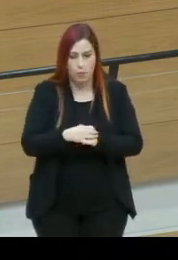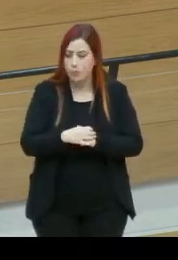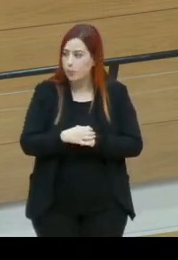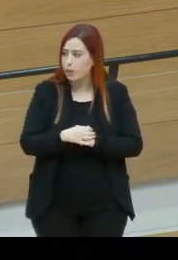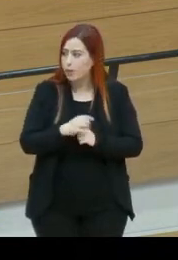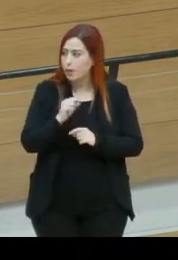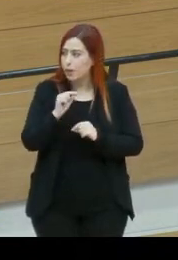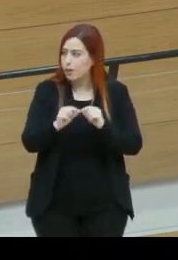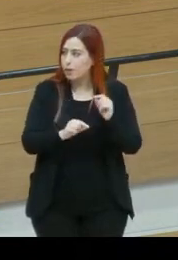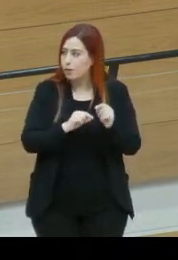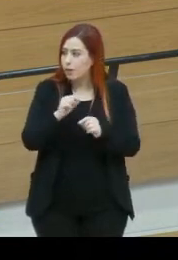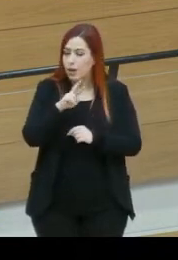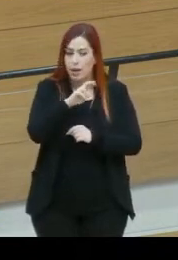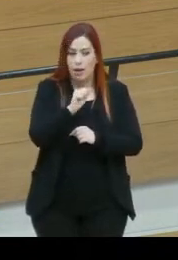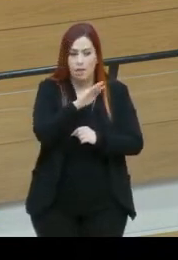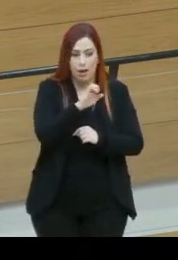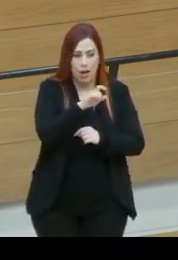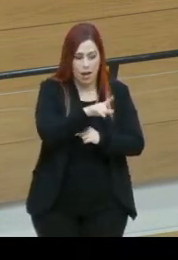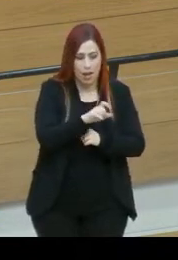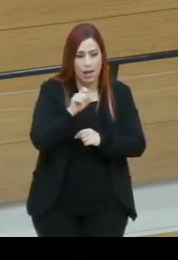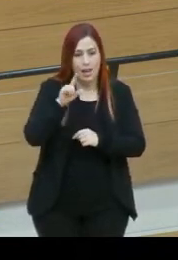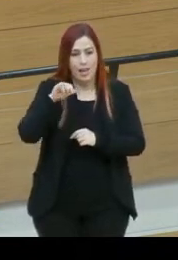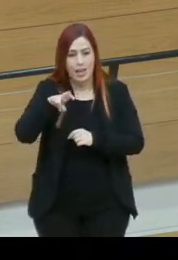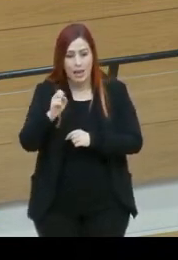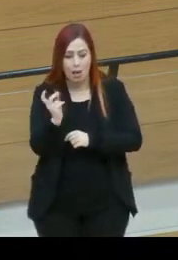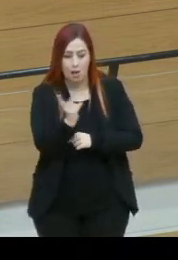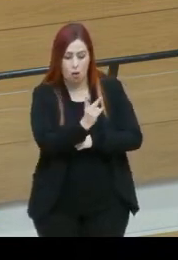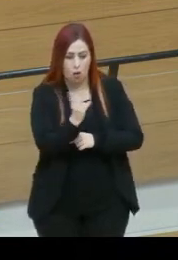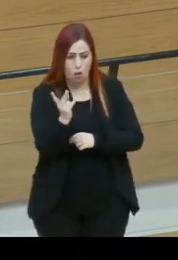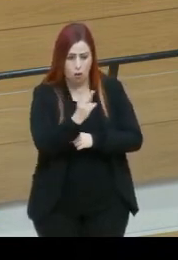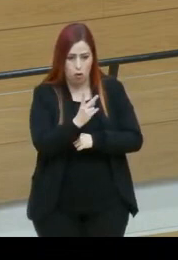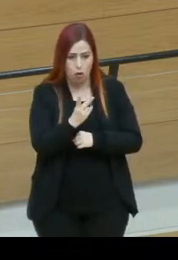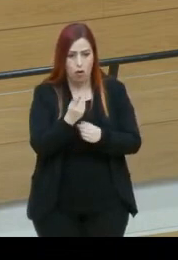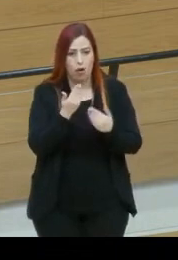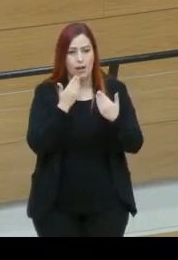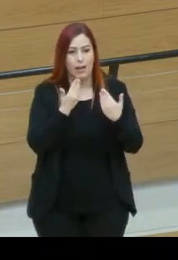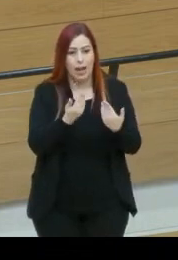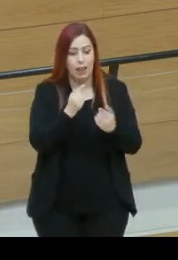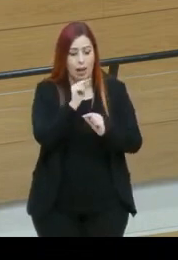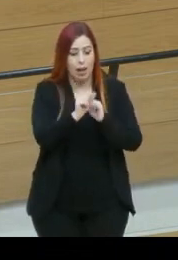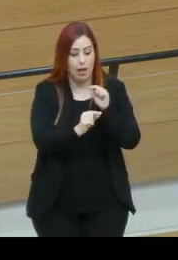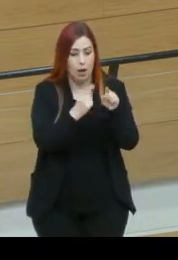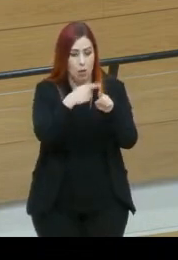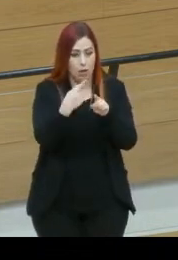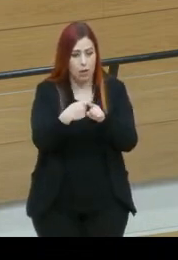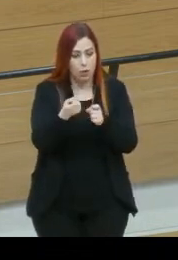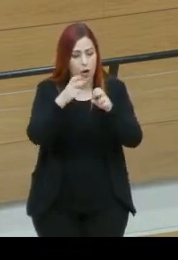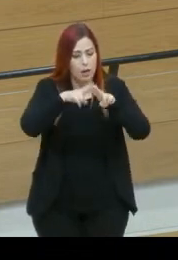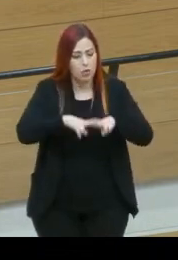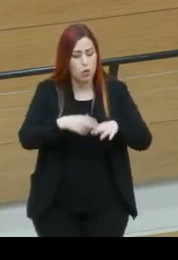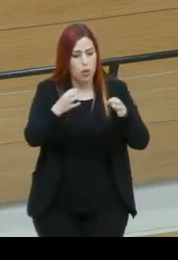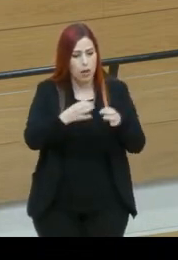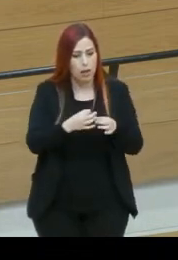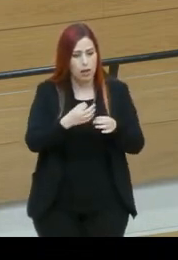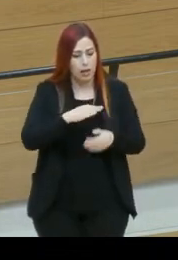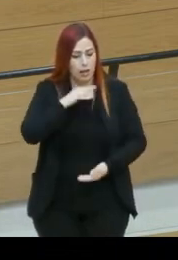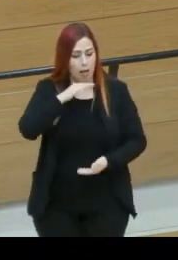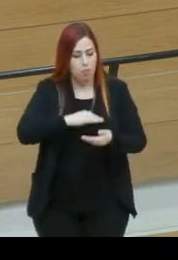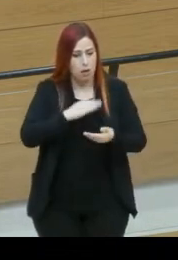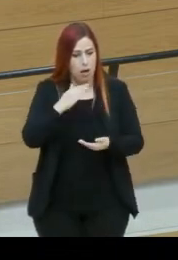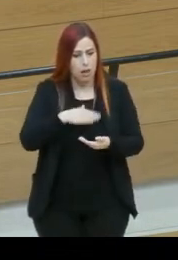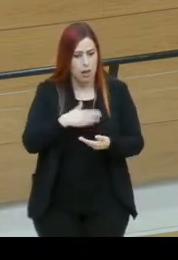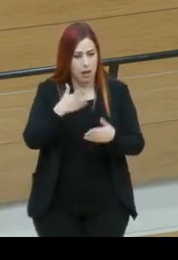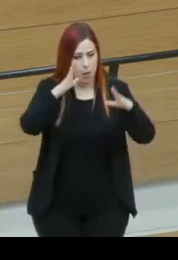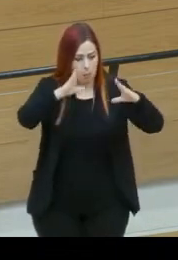Tanto Rafael Delgado como Lina, yo les doy las nanopartículas y ellos me estudian la capacidad de inhibición que tienen, es decir,